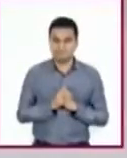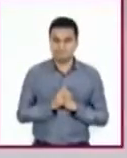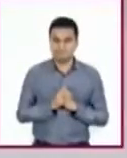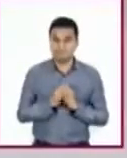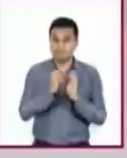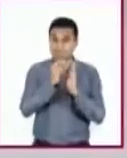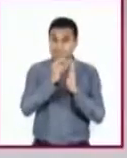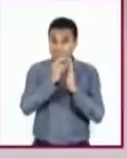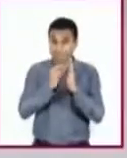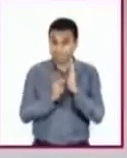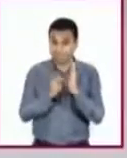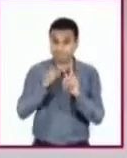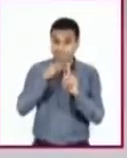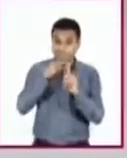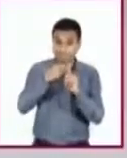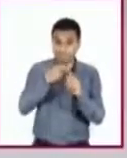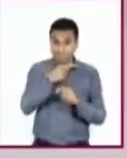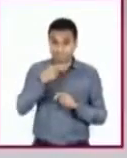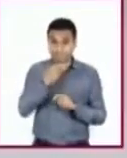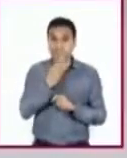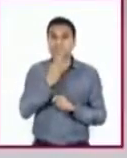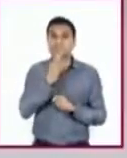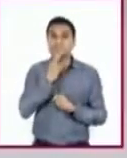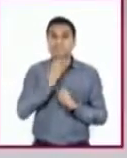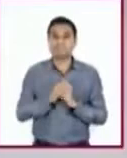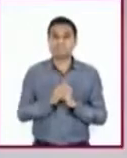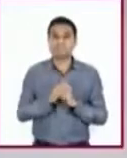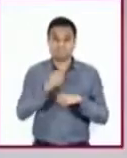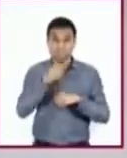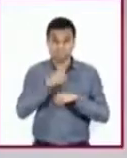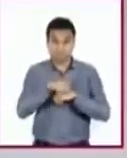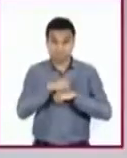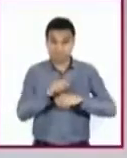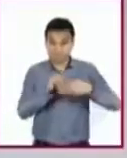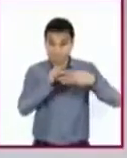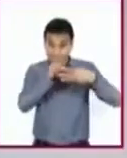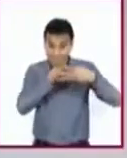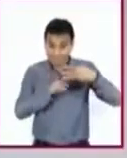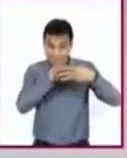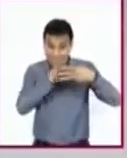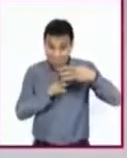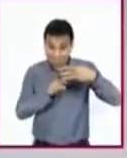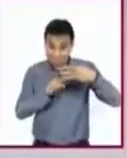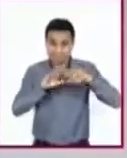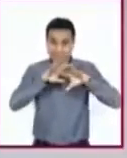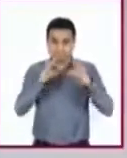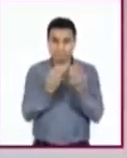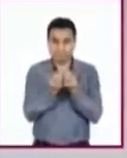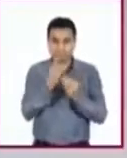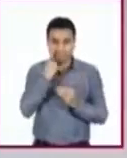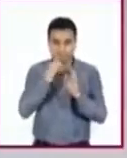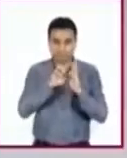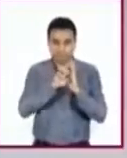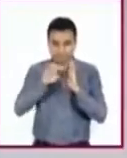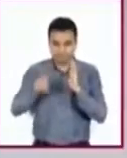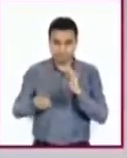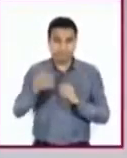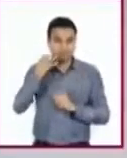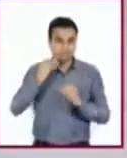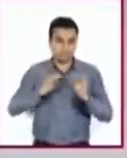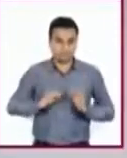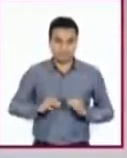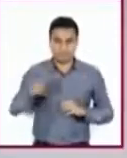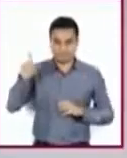regla de los signos. Tendríamos que sumar los primeros tres valores de cada caso. Para Jaguares es 4 enteros